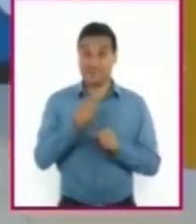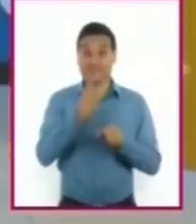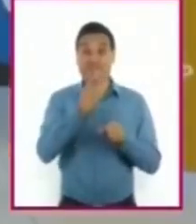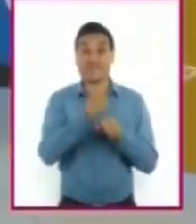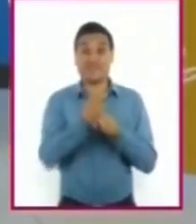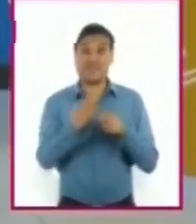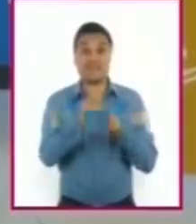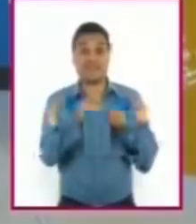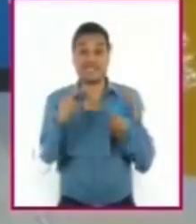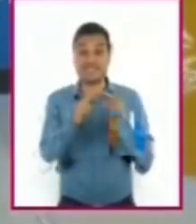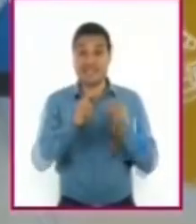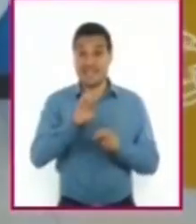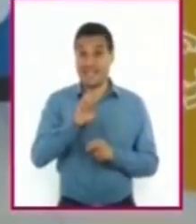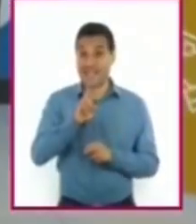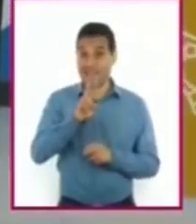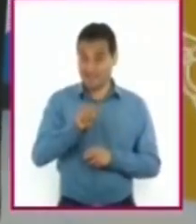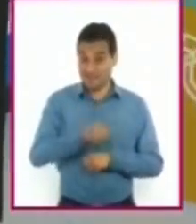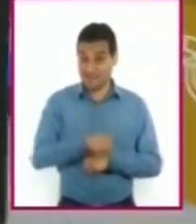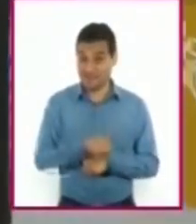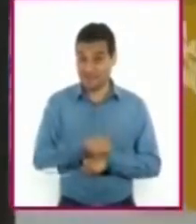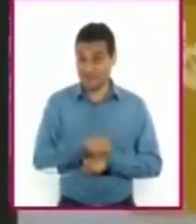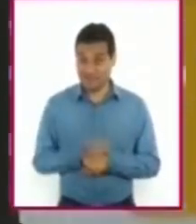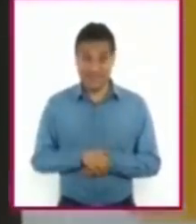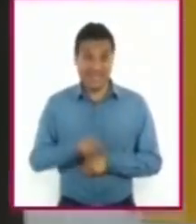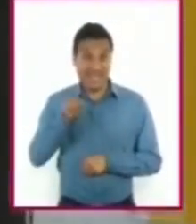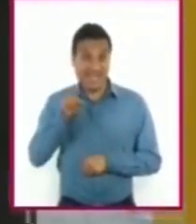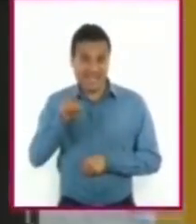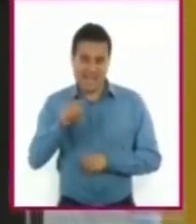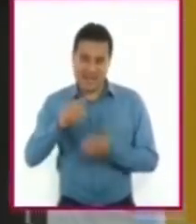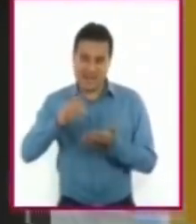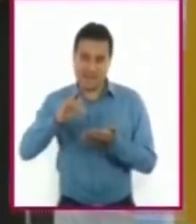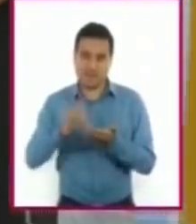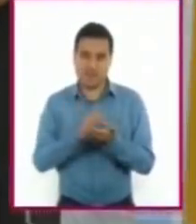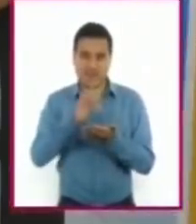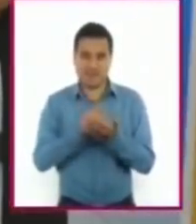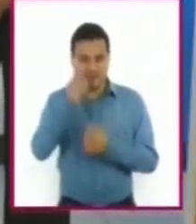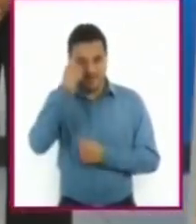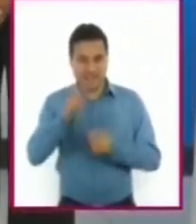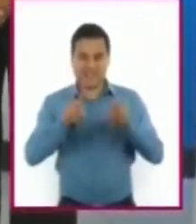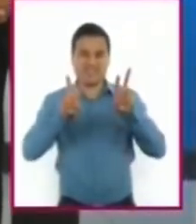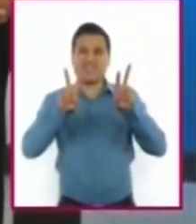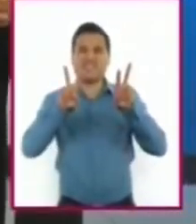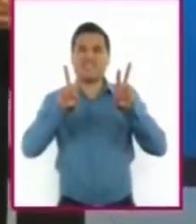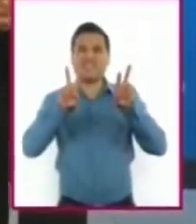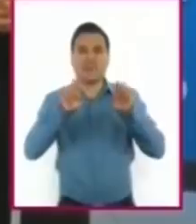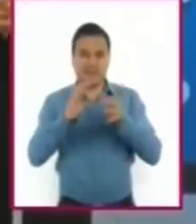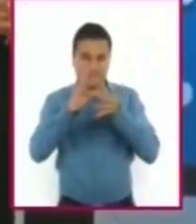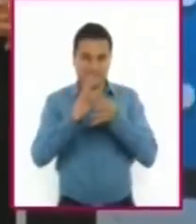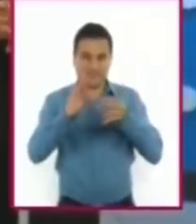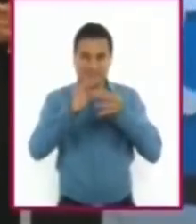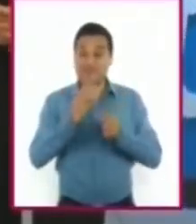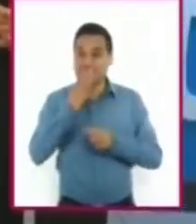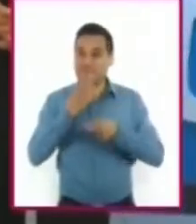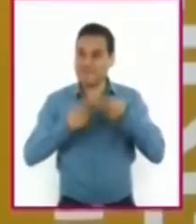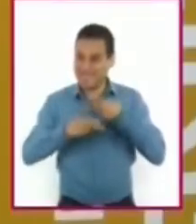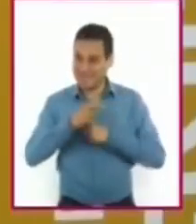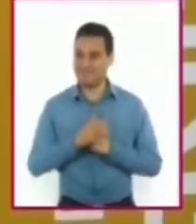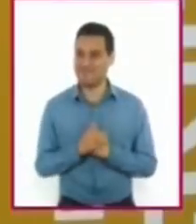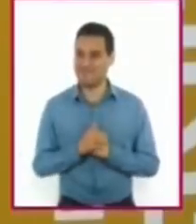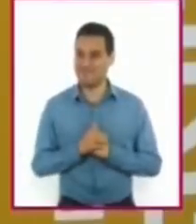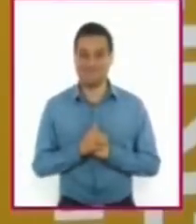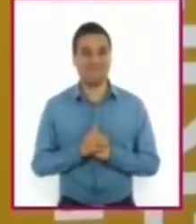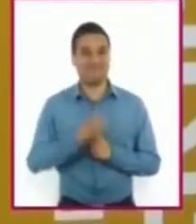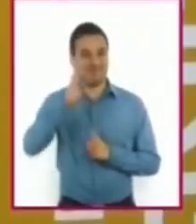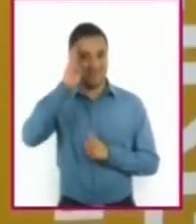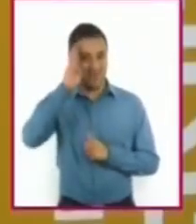profesora Eva Vilchis González, quien nos apoyará en el desarrollo del tema del día de hoy. Bienvenida, profesora.